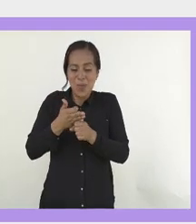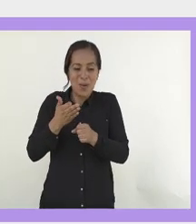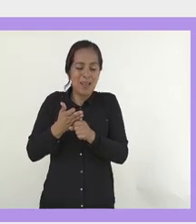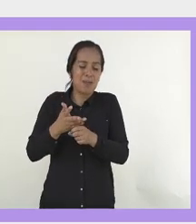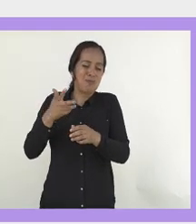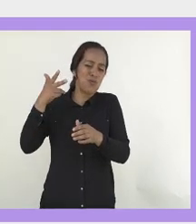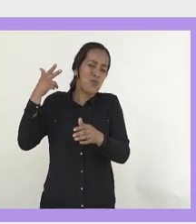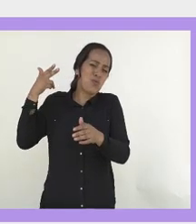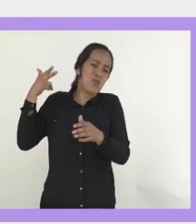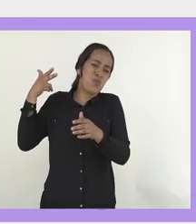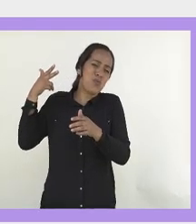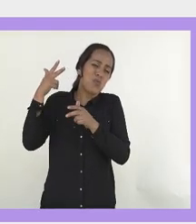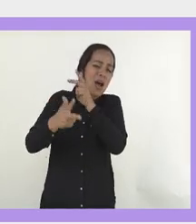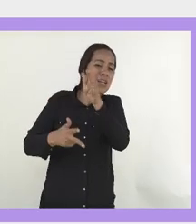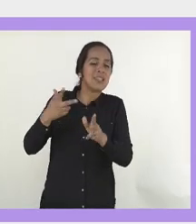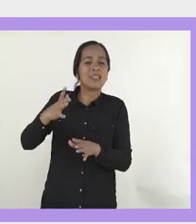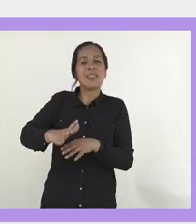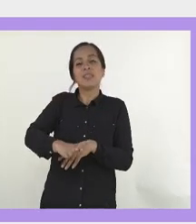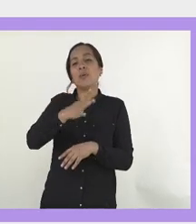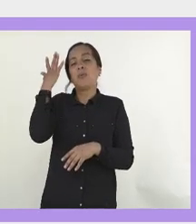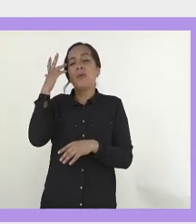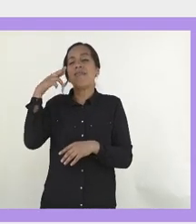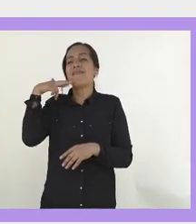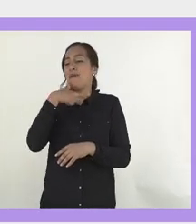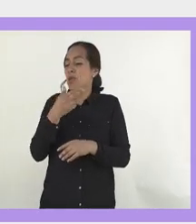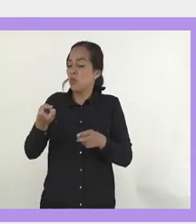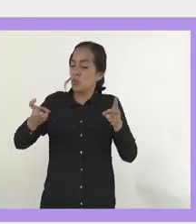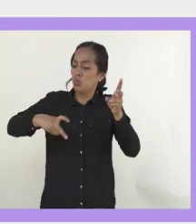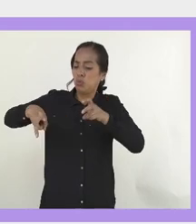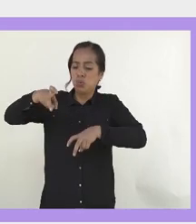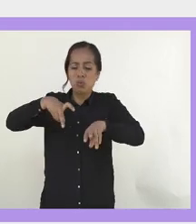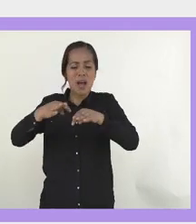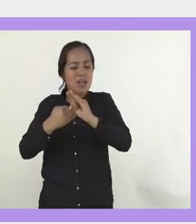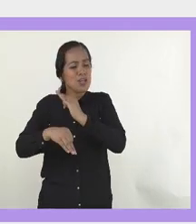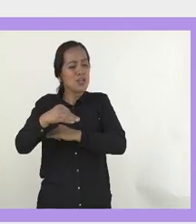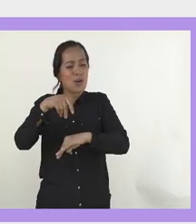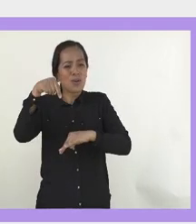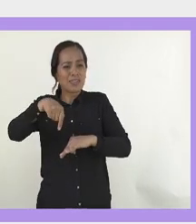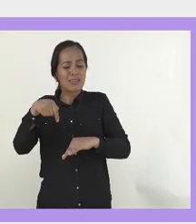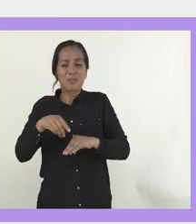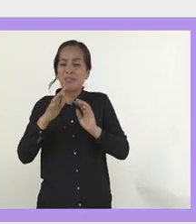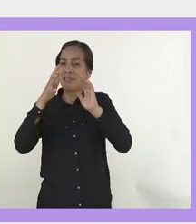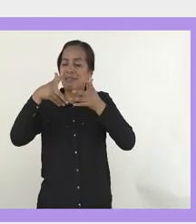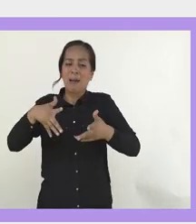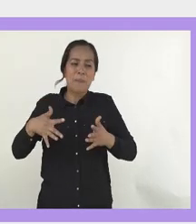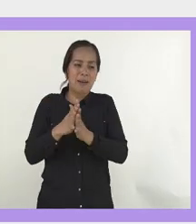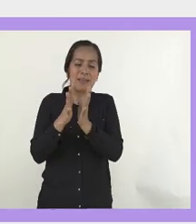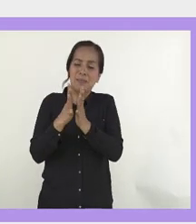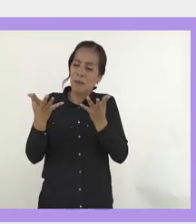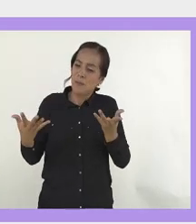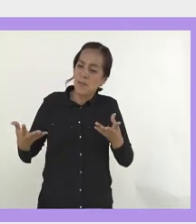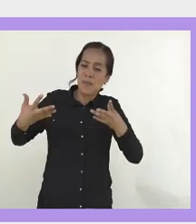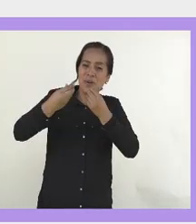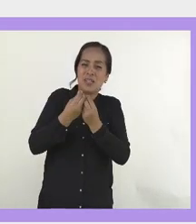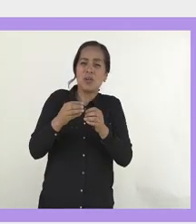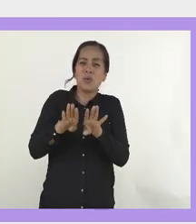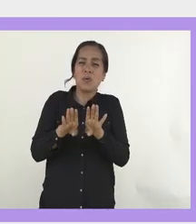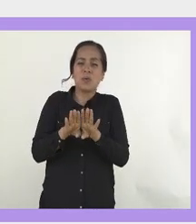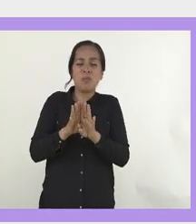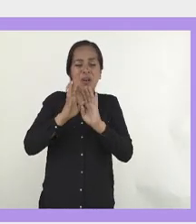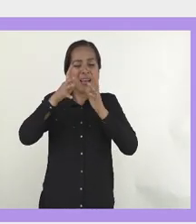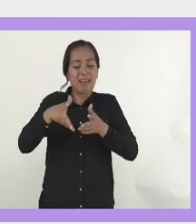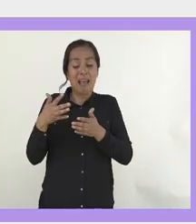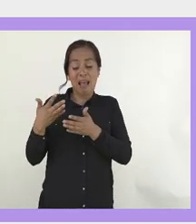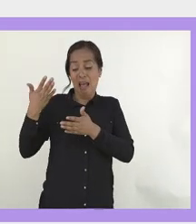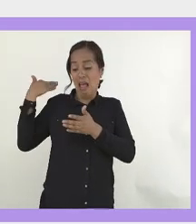ya no subimos en él ya estamos en el todos no los que estamos aquí entonces cómo a partir de lo que ya se